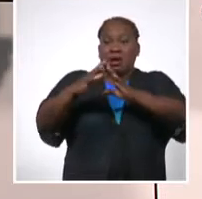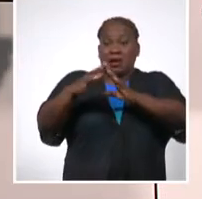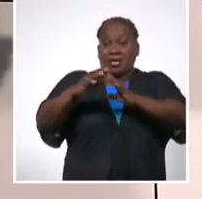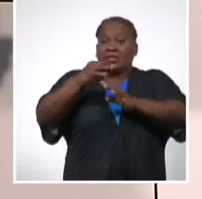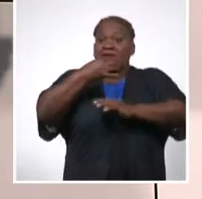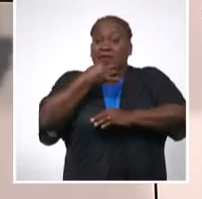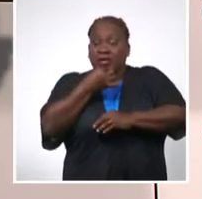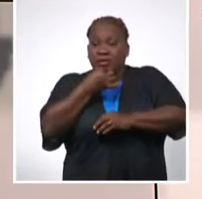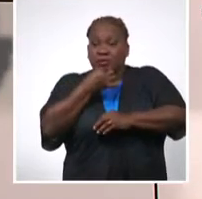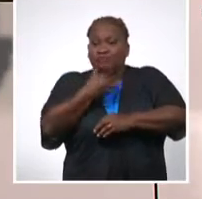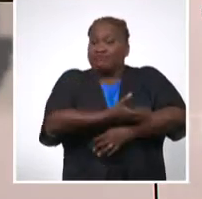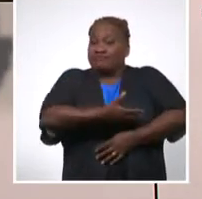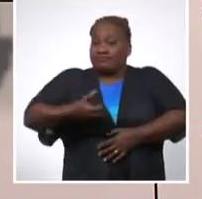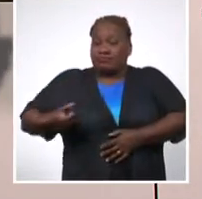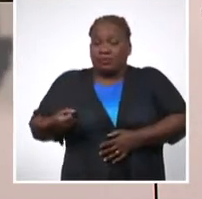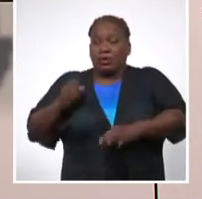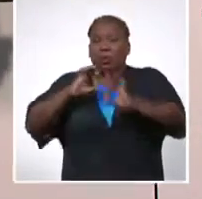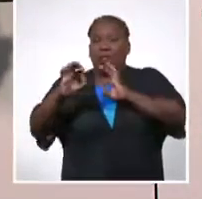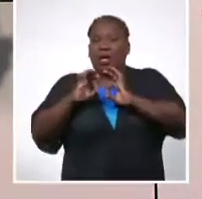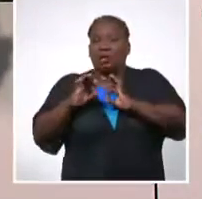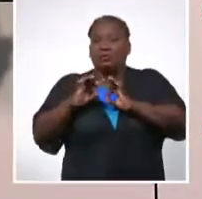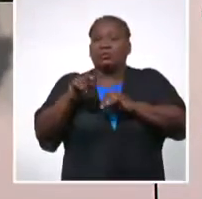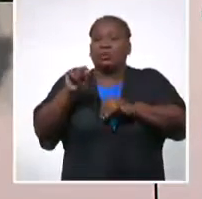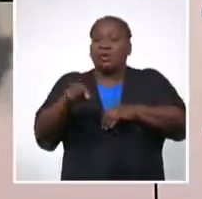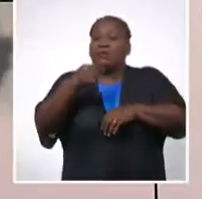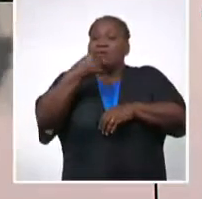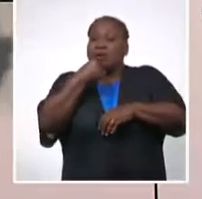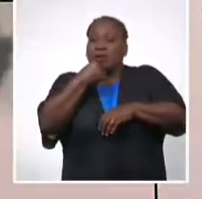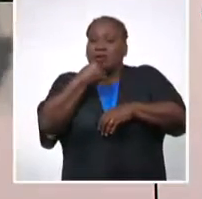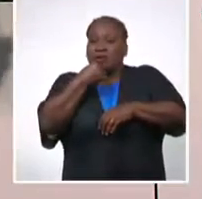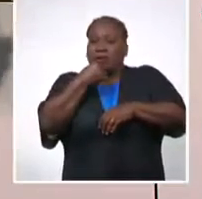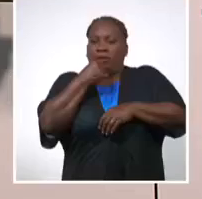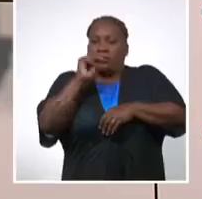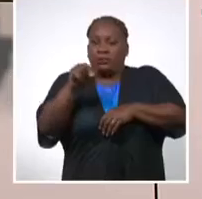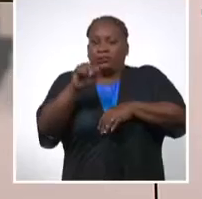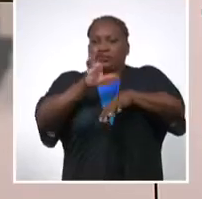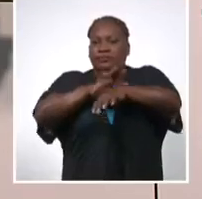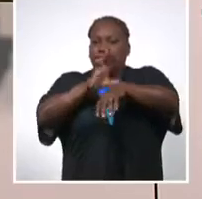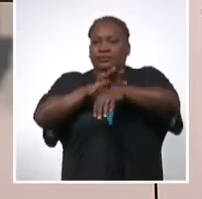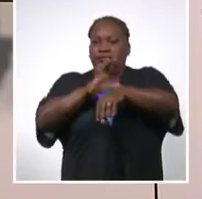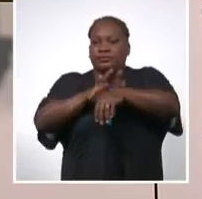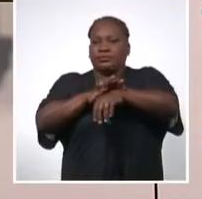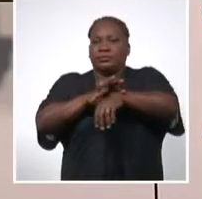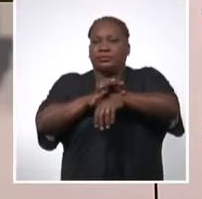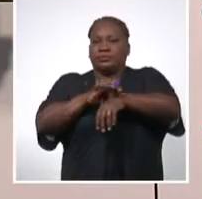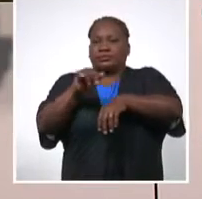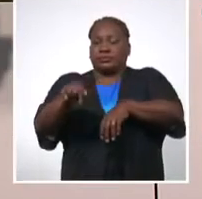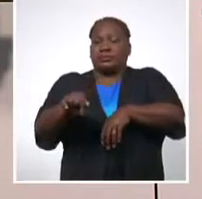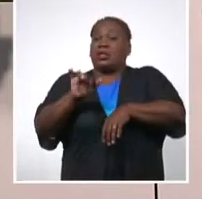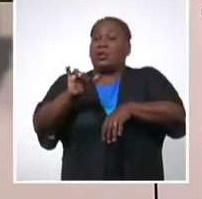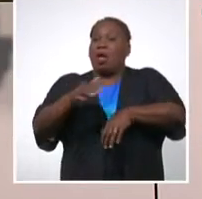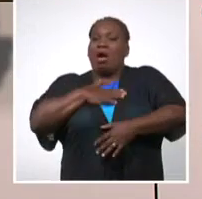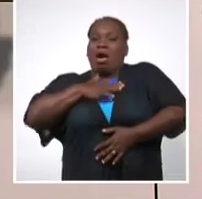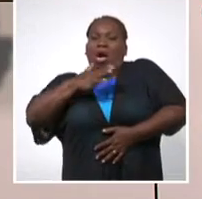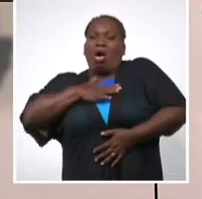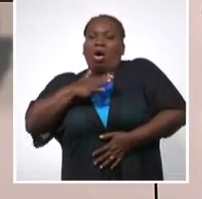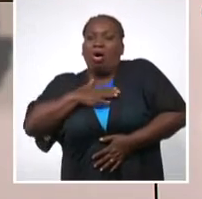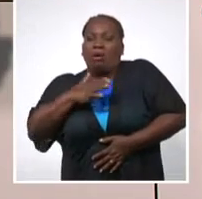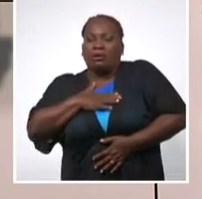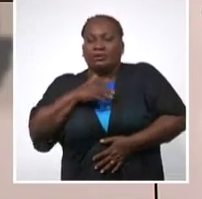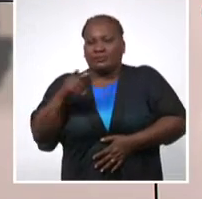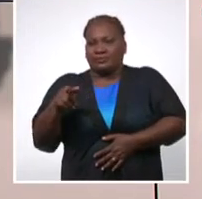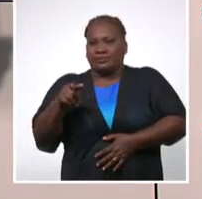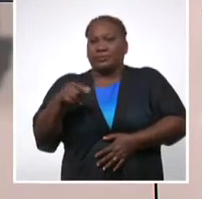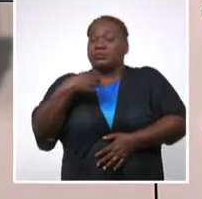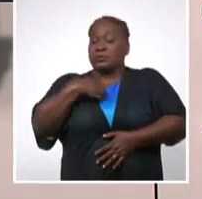mayores, habrá que extremar los cuidados porque en ellos, demostrado está, la enfermedad pasa de ser la gripe leve que algunos describen cuando